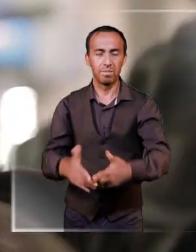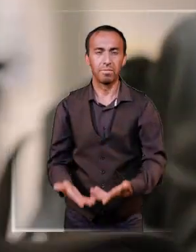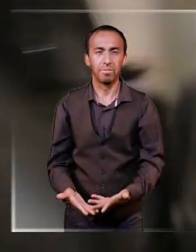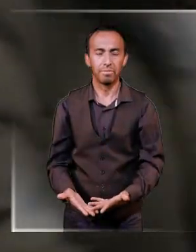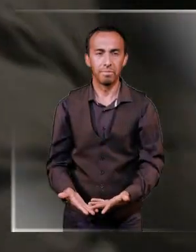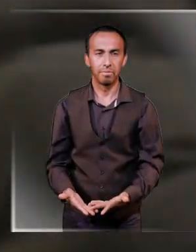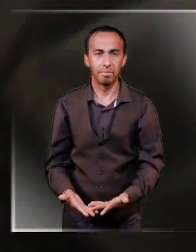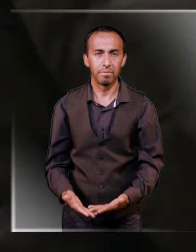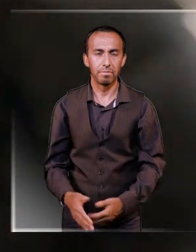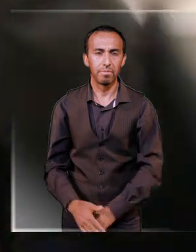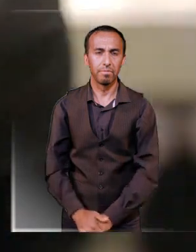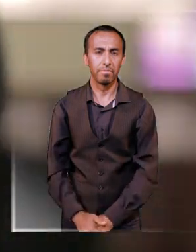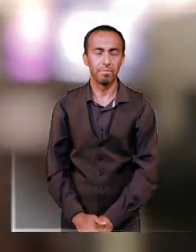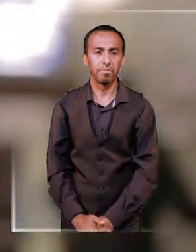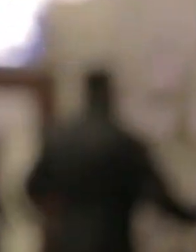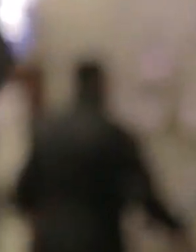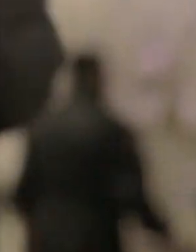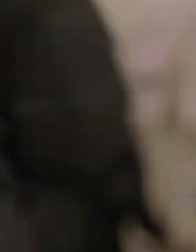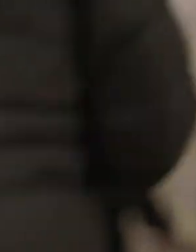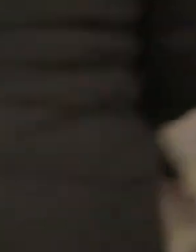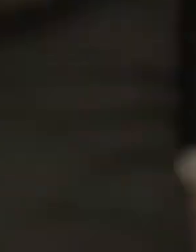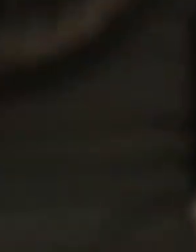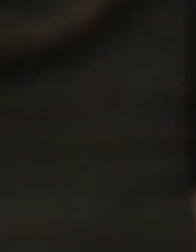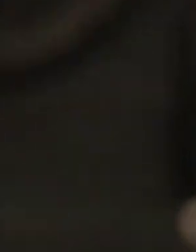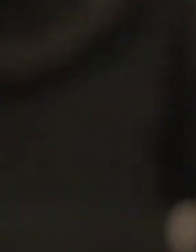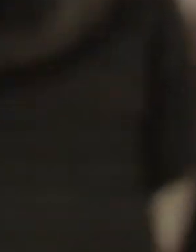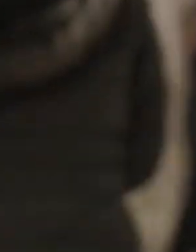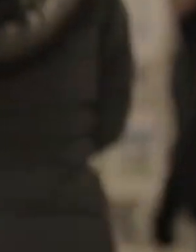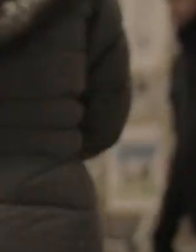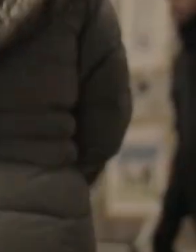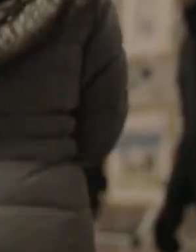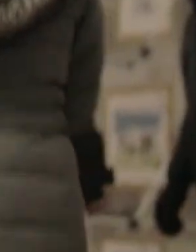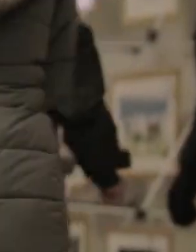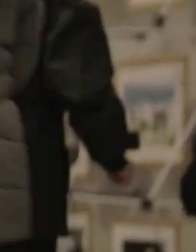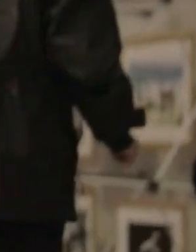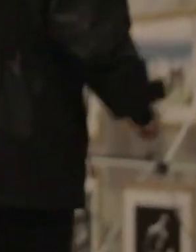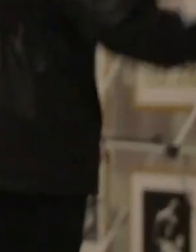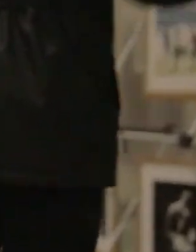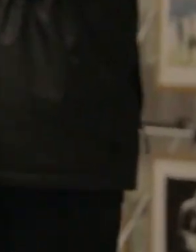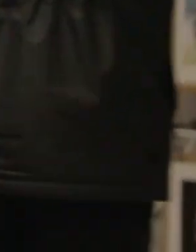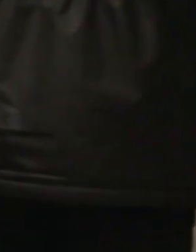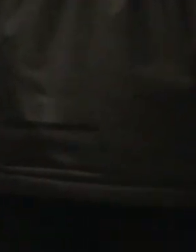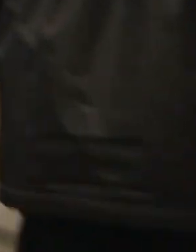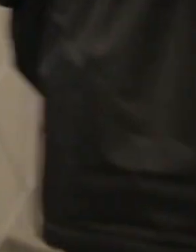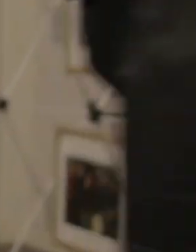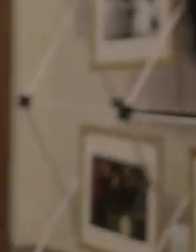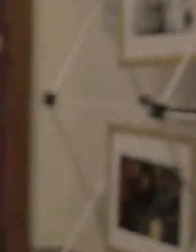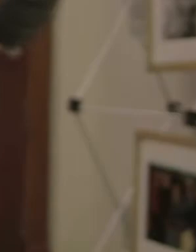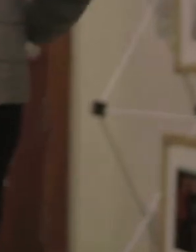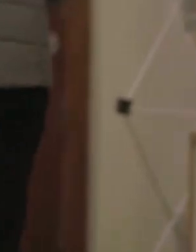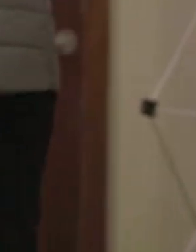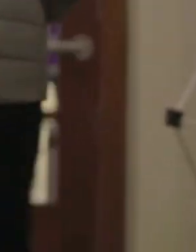Directo a la sala. Gabriela junto a su amiga ingresan al Teatro Municipal de Quilpué.